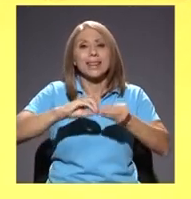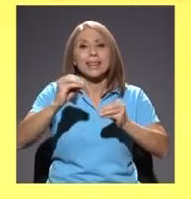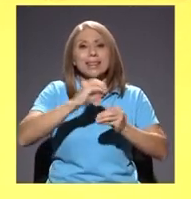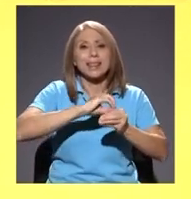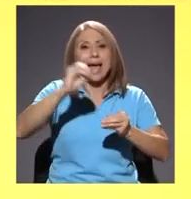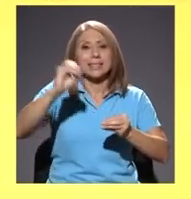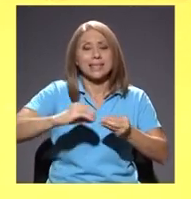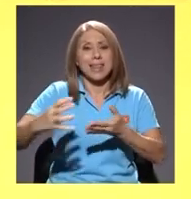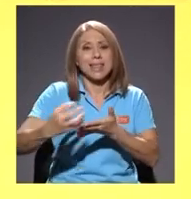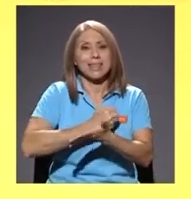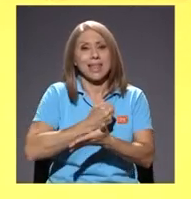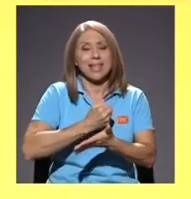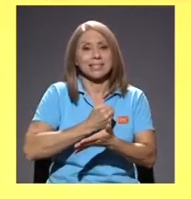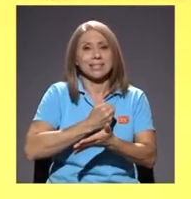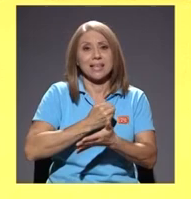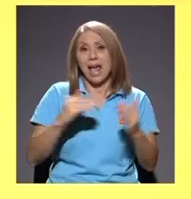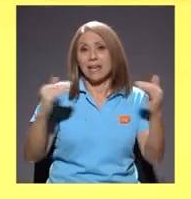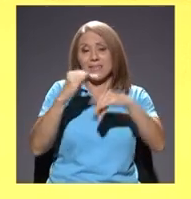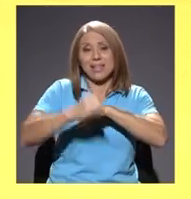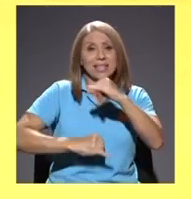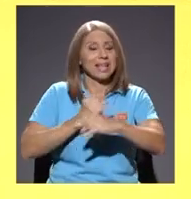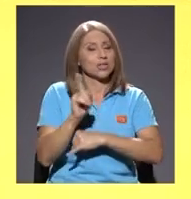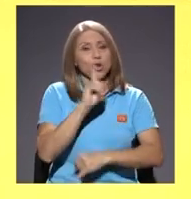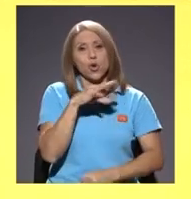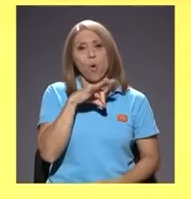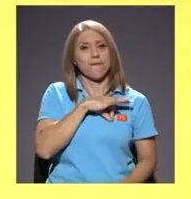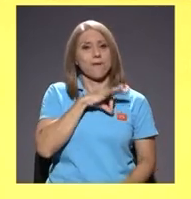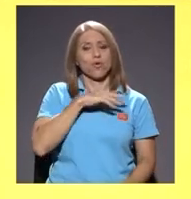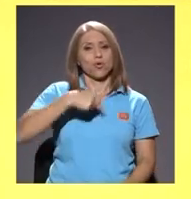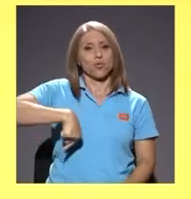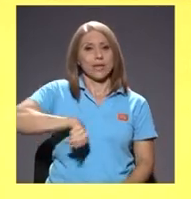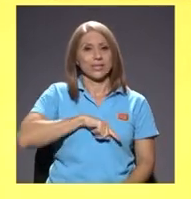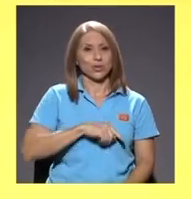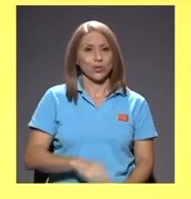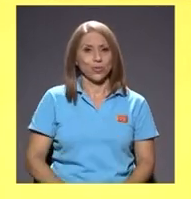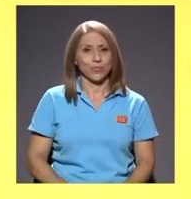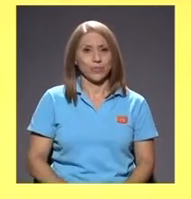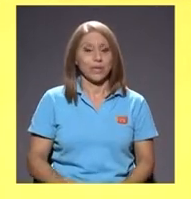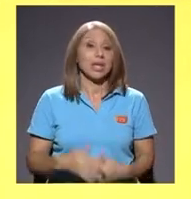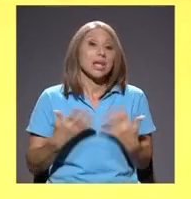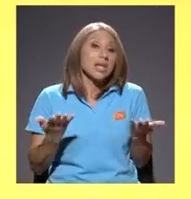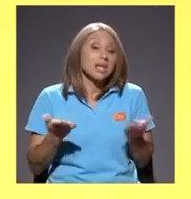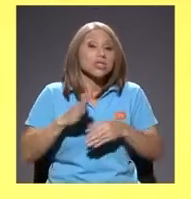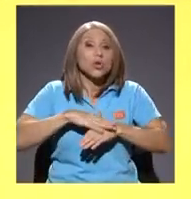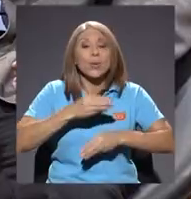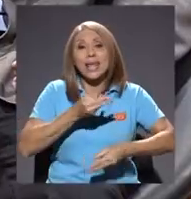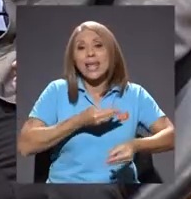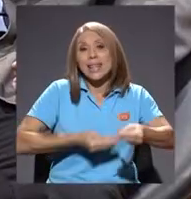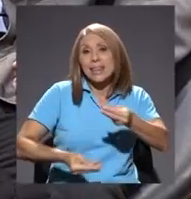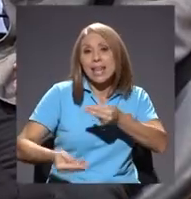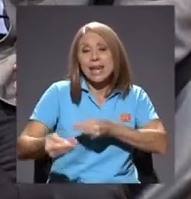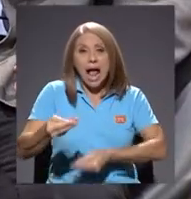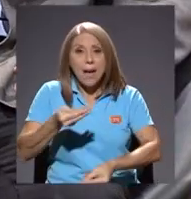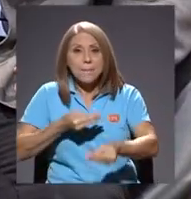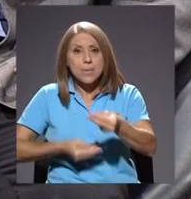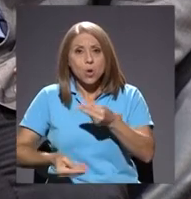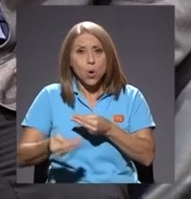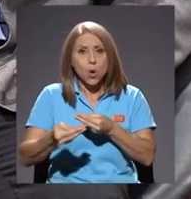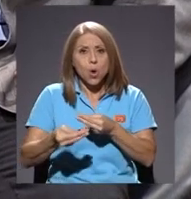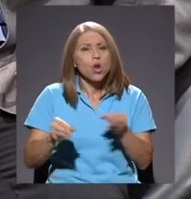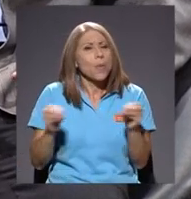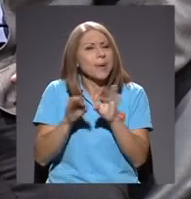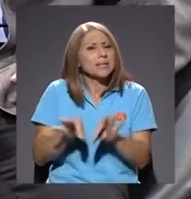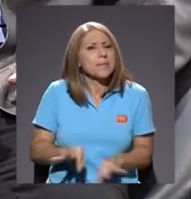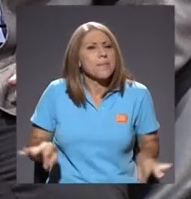un factor que no va a estar a favor nuestro y por último en lo que toca a términos de intercambio lo fundamental que es el precio del petróleo